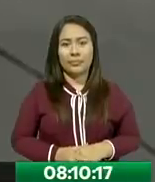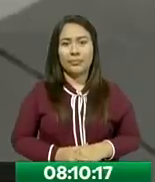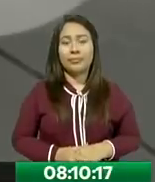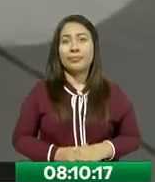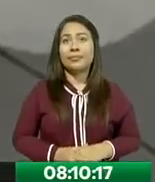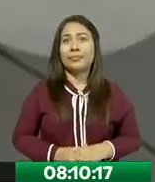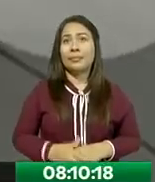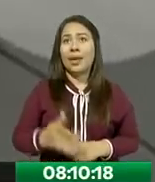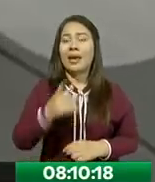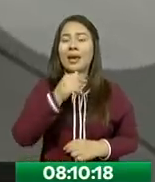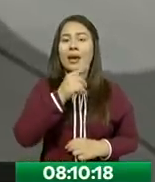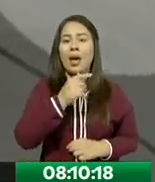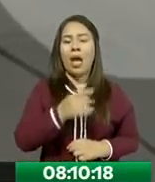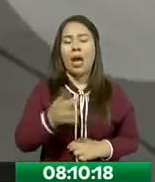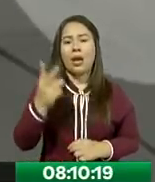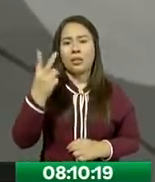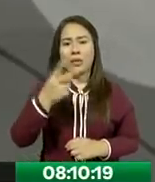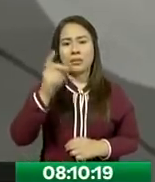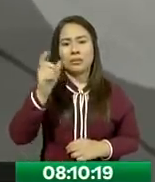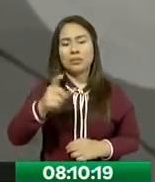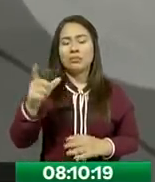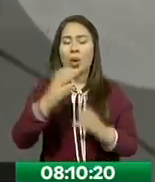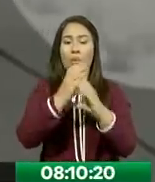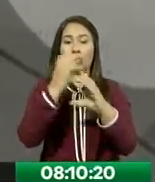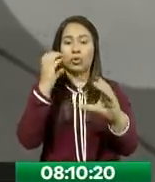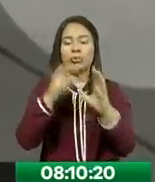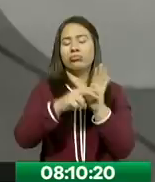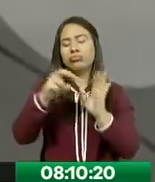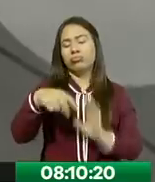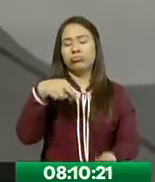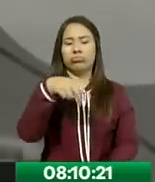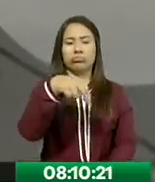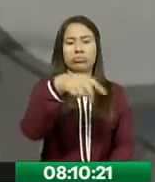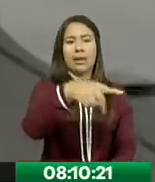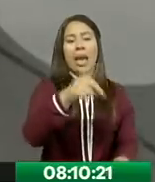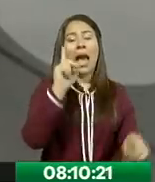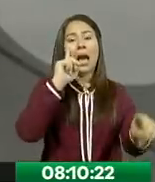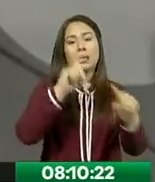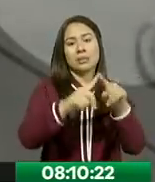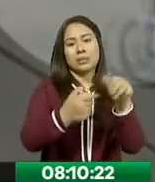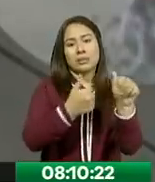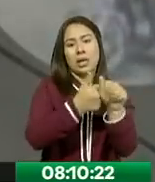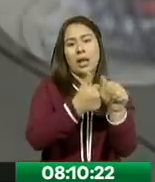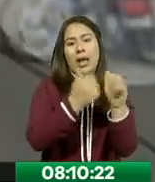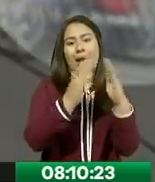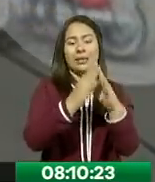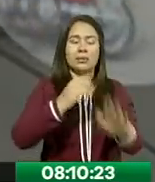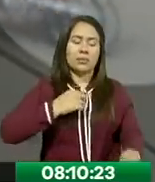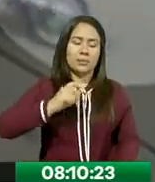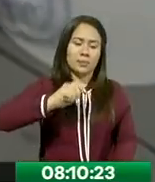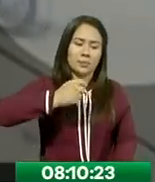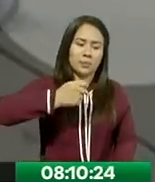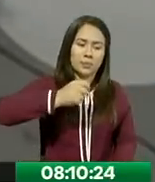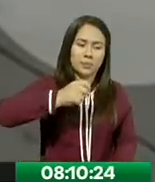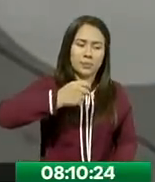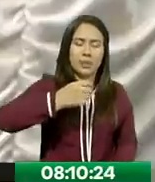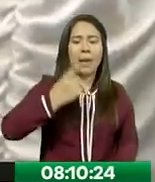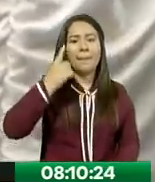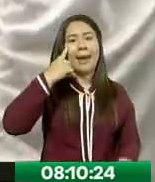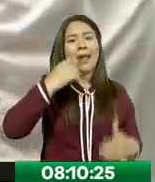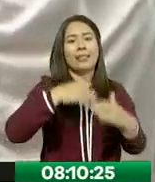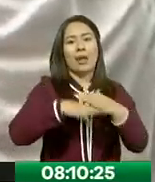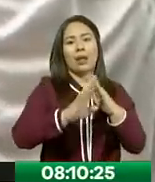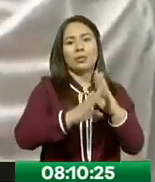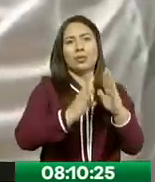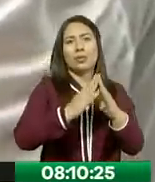Las habían seguido desde que se bajaron del bus y entonces, cuando Doménica se aprestaba a abrir la puerta de su casa. Yo